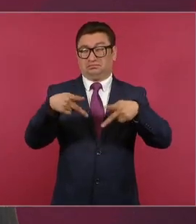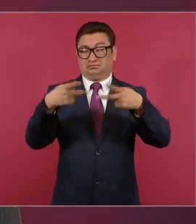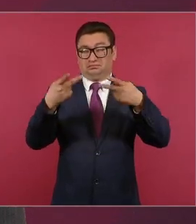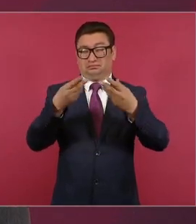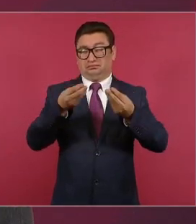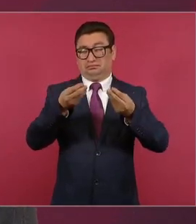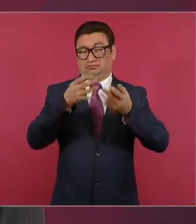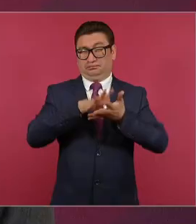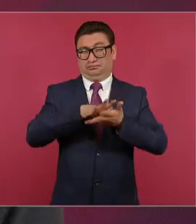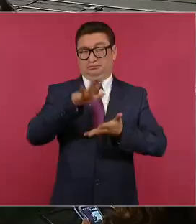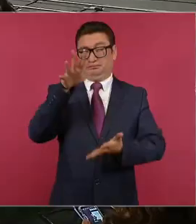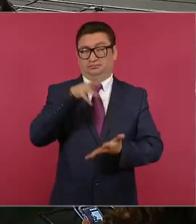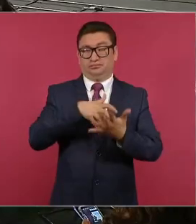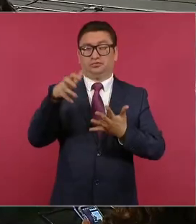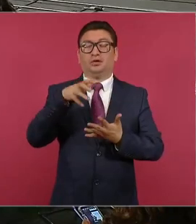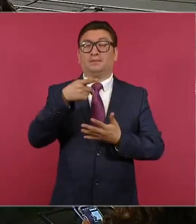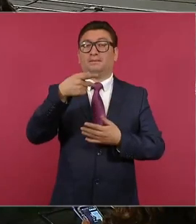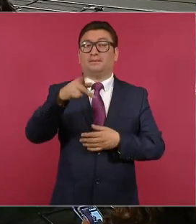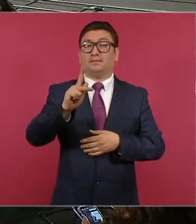pero